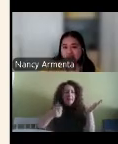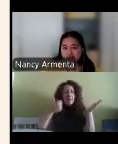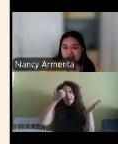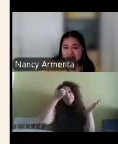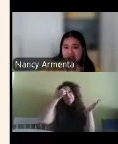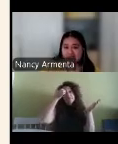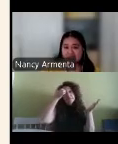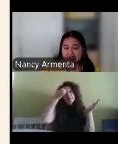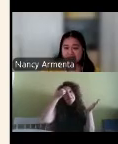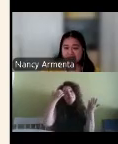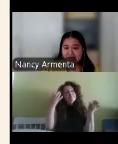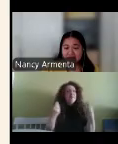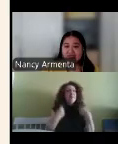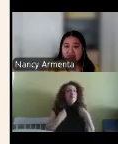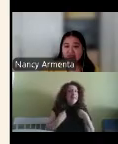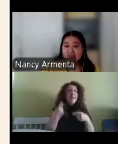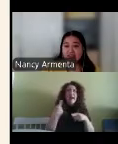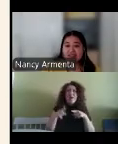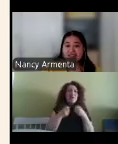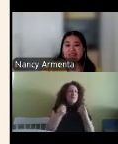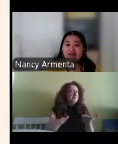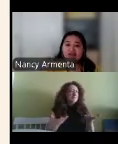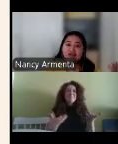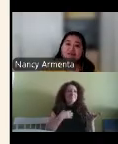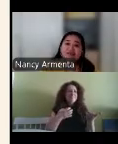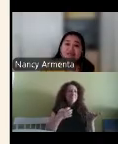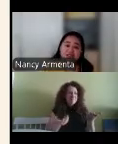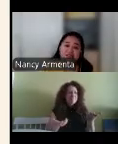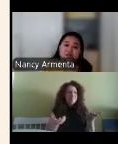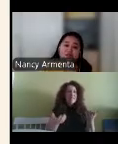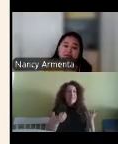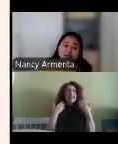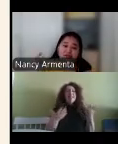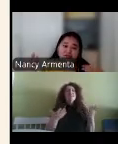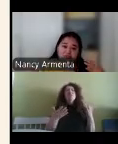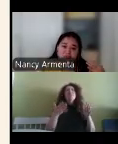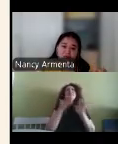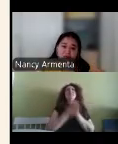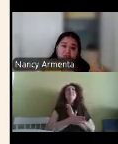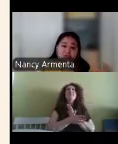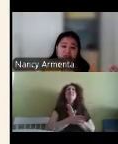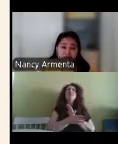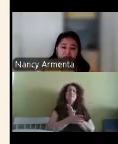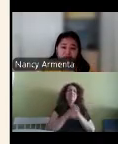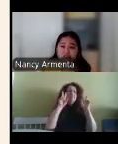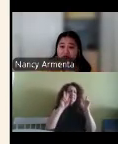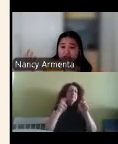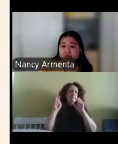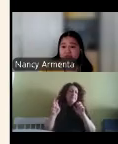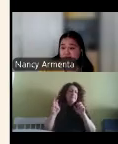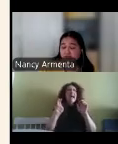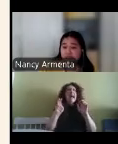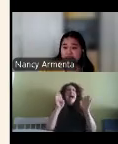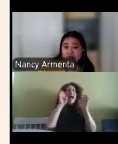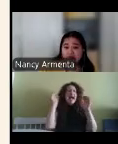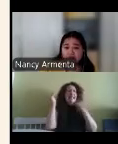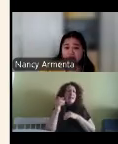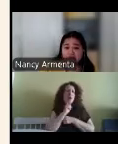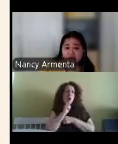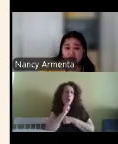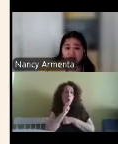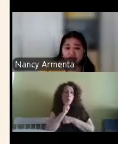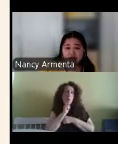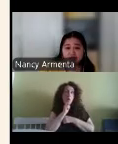sus condiciones de vida y materiales. Entonces, ya no solamente se reduce a estos aspectos de la atención, sino también del contexto de